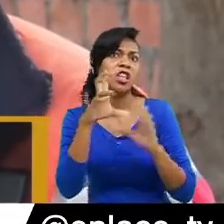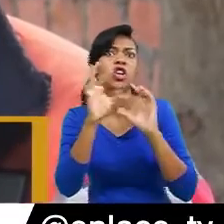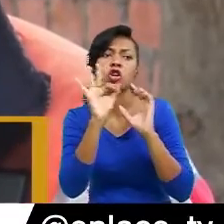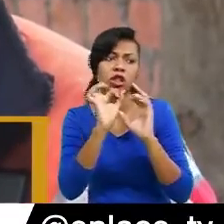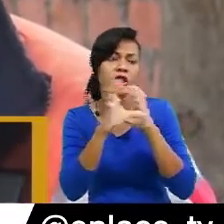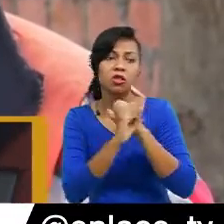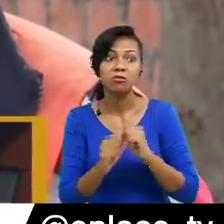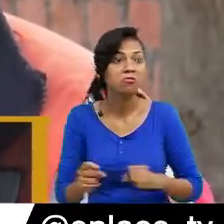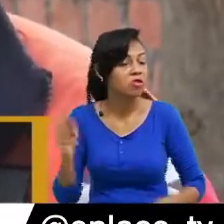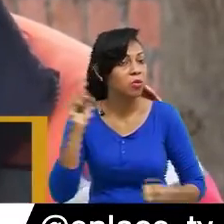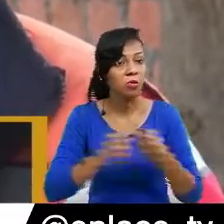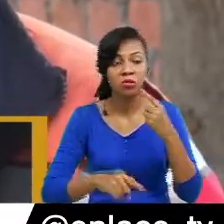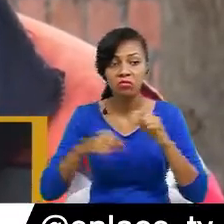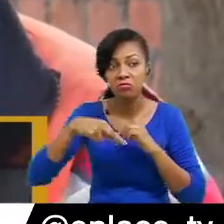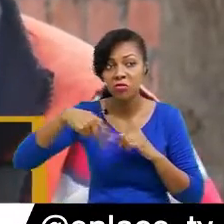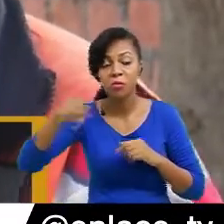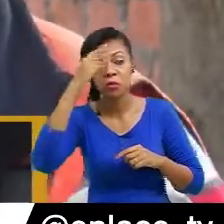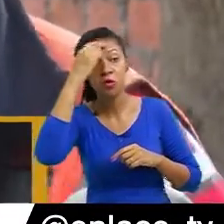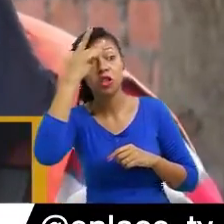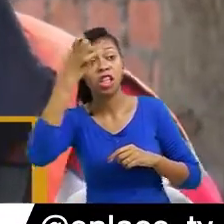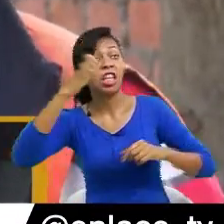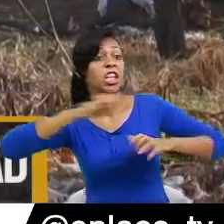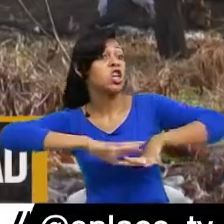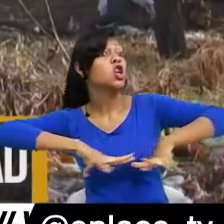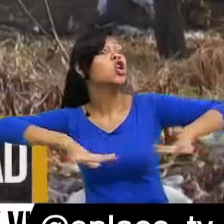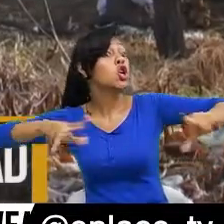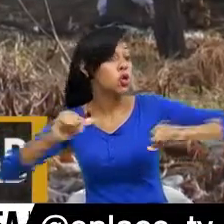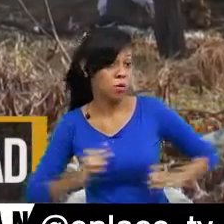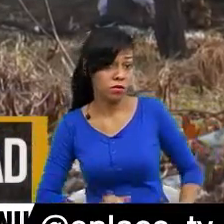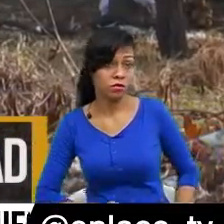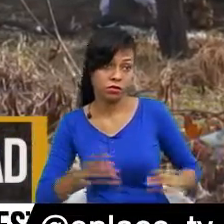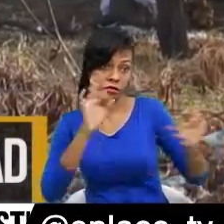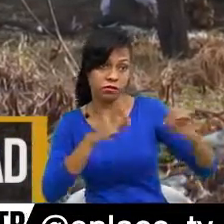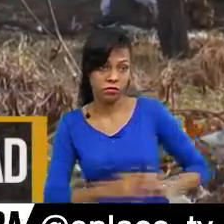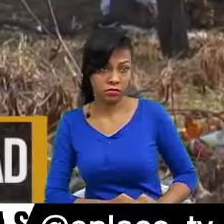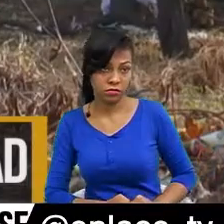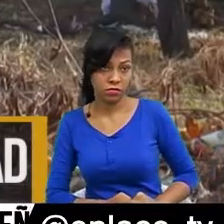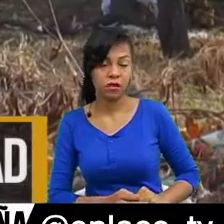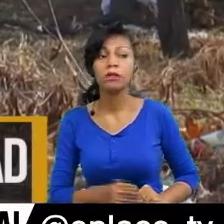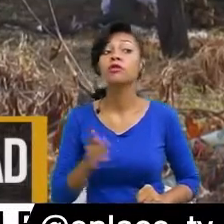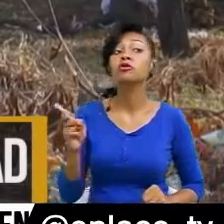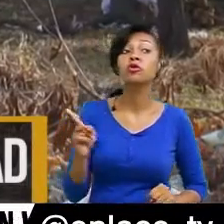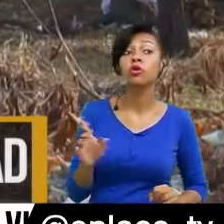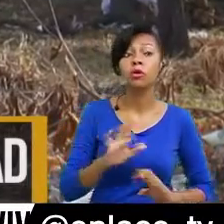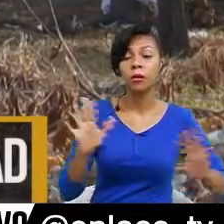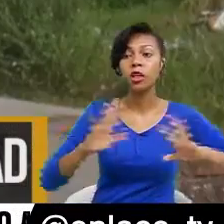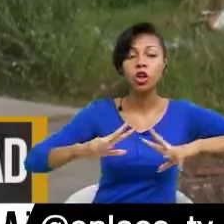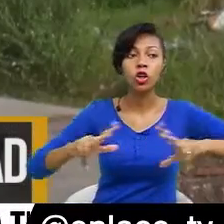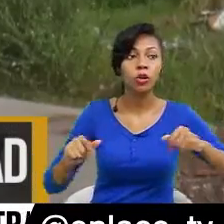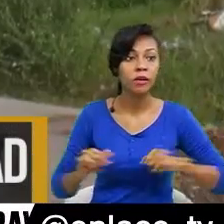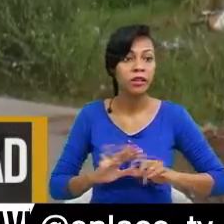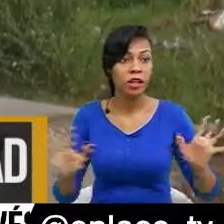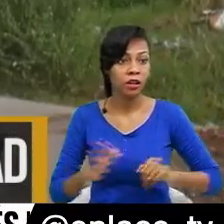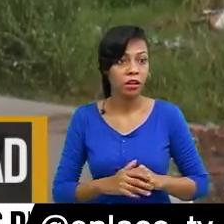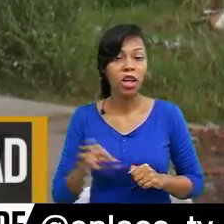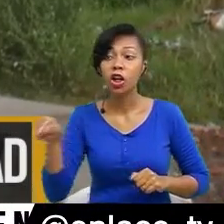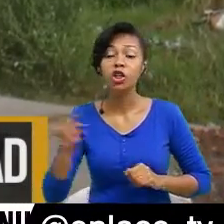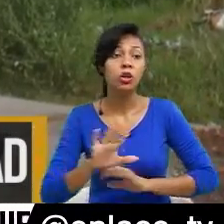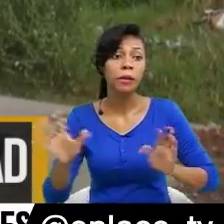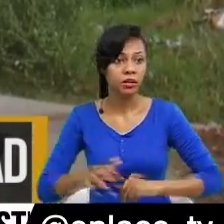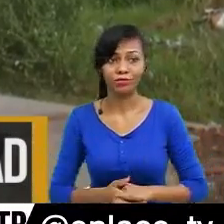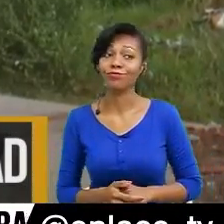ya la atraca, le quitan lo que usted lleva. Usted es hurto de todo. Reconocen que no solo esta zona es azotada por los robos, sino toda la ciudad, hecho que